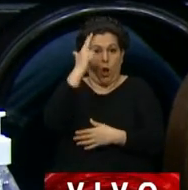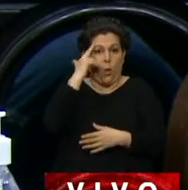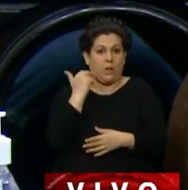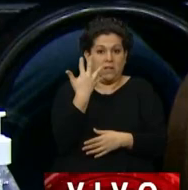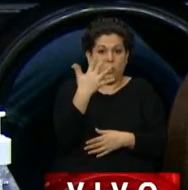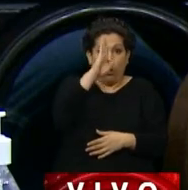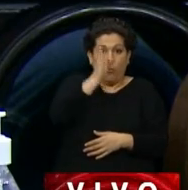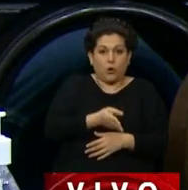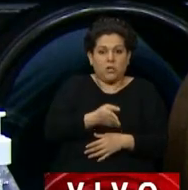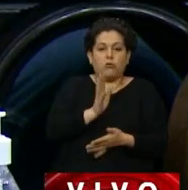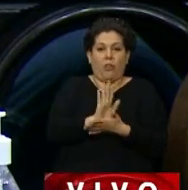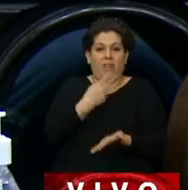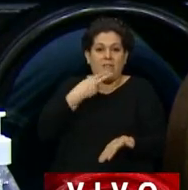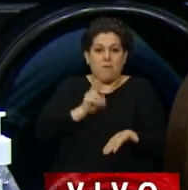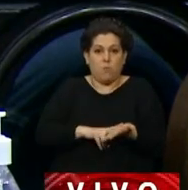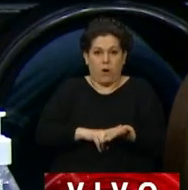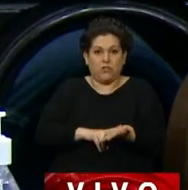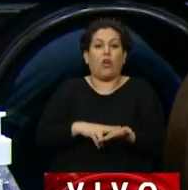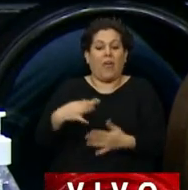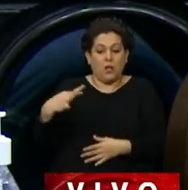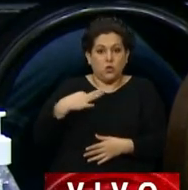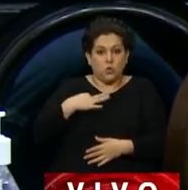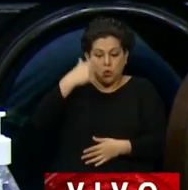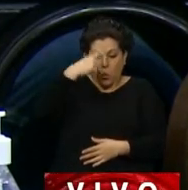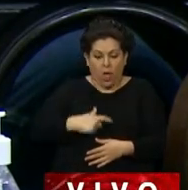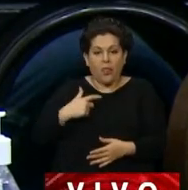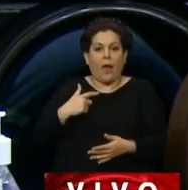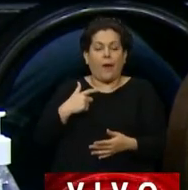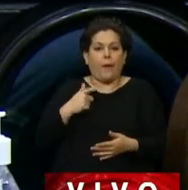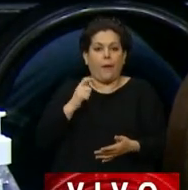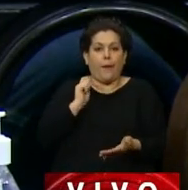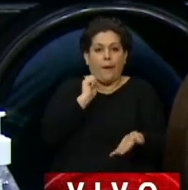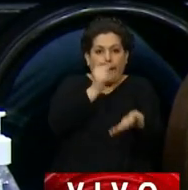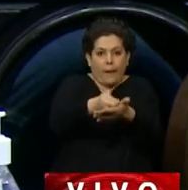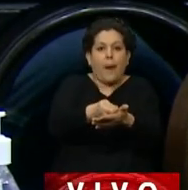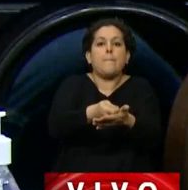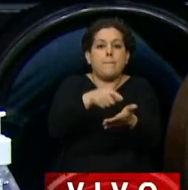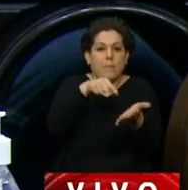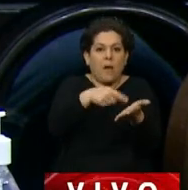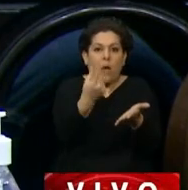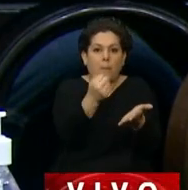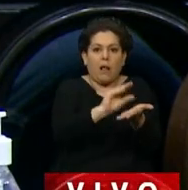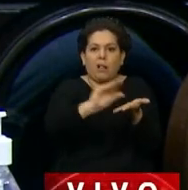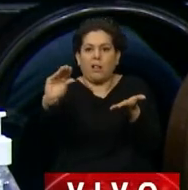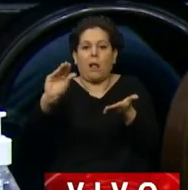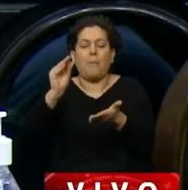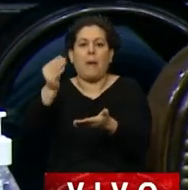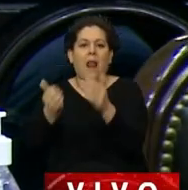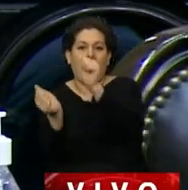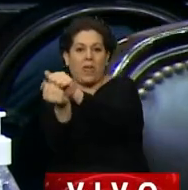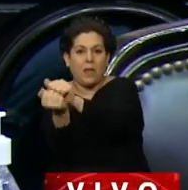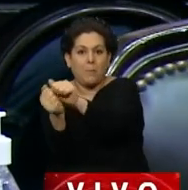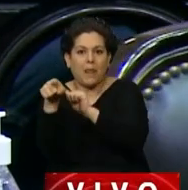95% de los impuestos que los ciudadanos destinaron a financiar las boletas partidarias terminaron en la